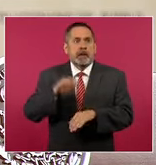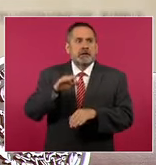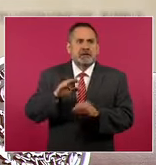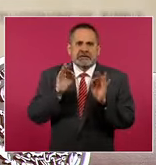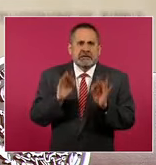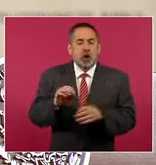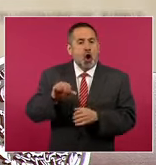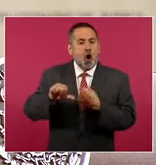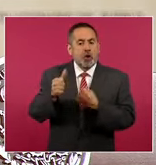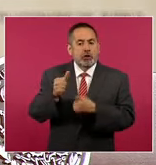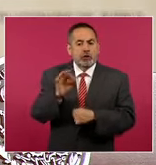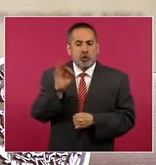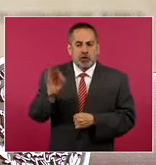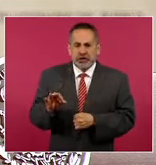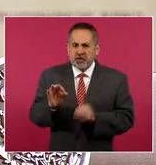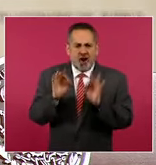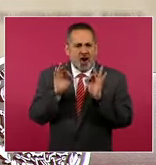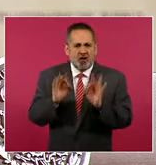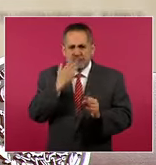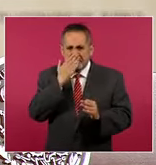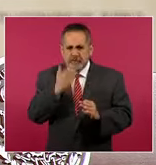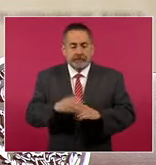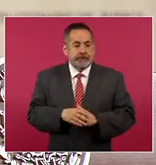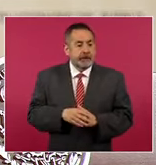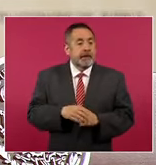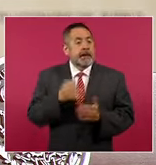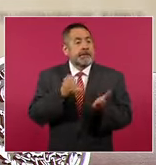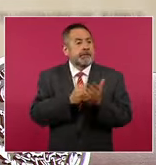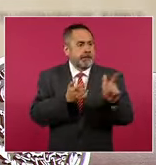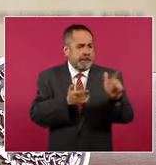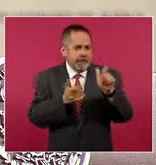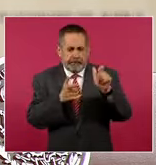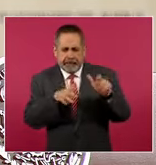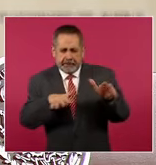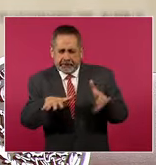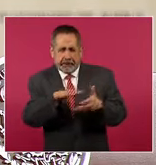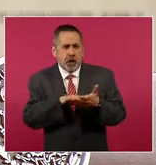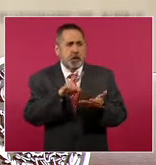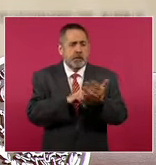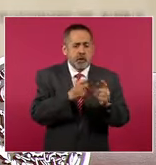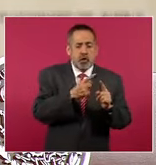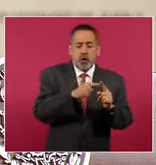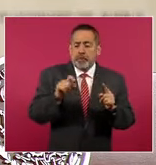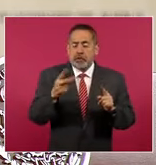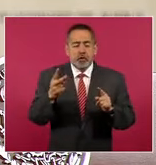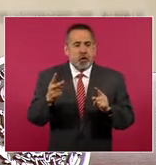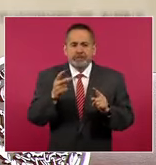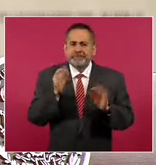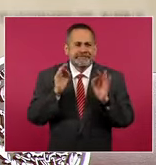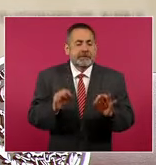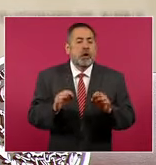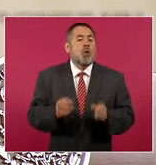11%. En la recaudación del año 2021 a 2022 fue la diferencia. Se aseguraron